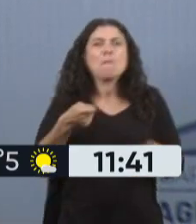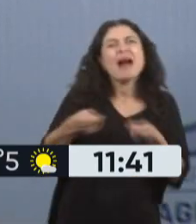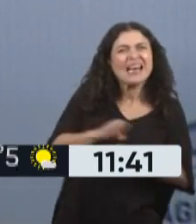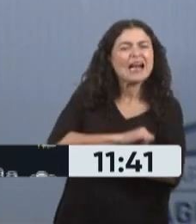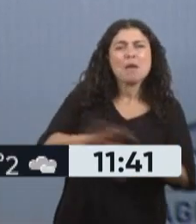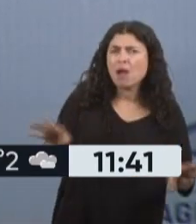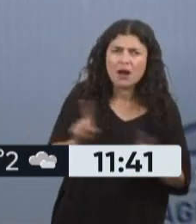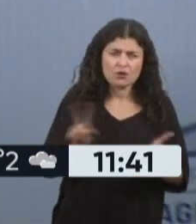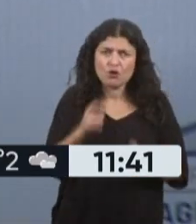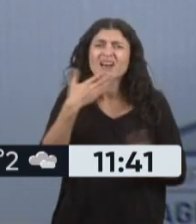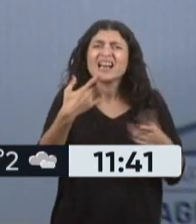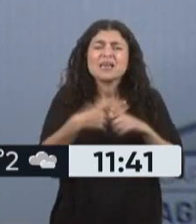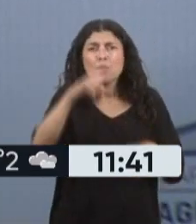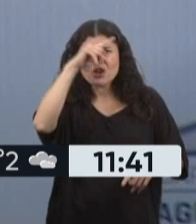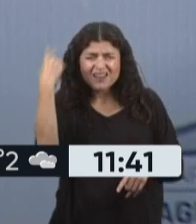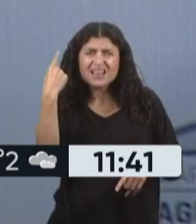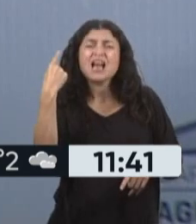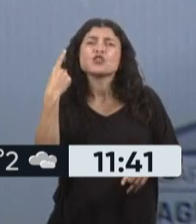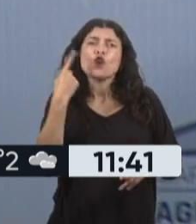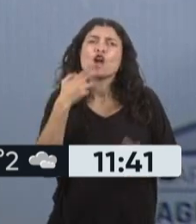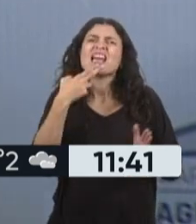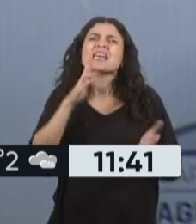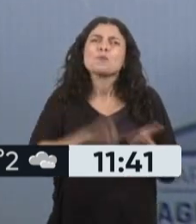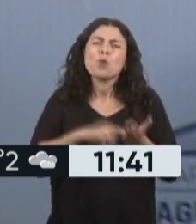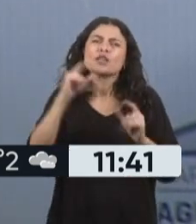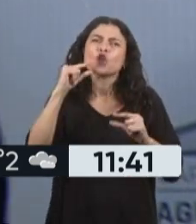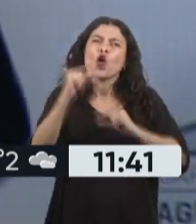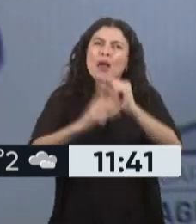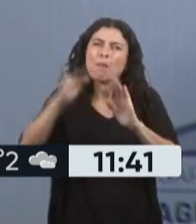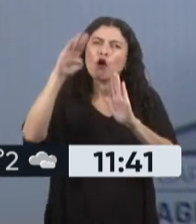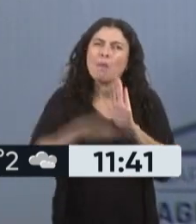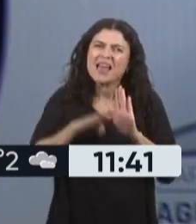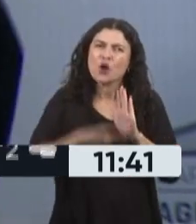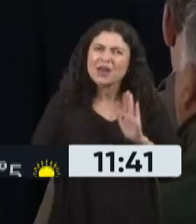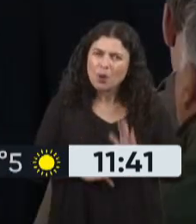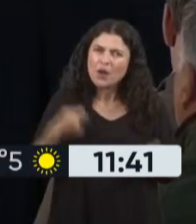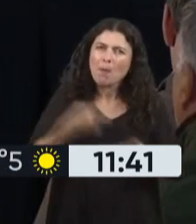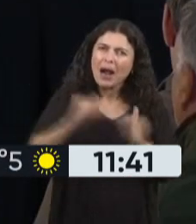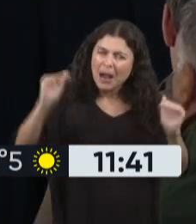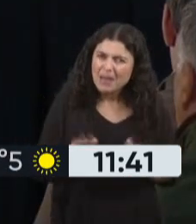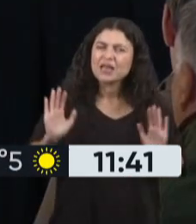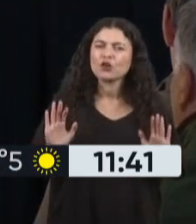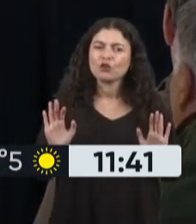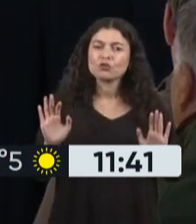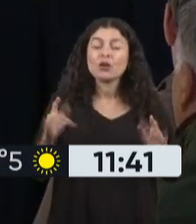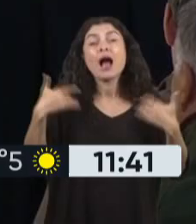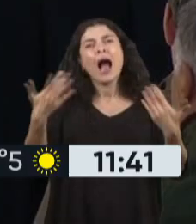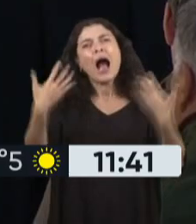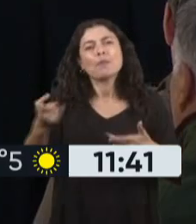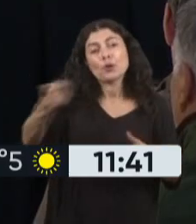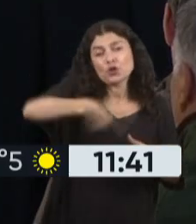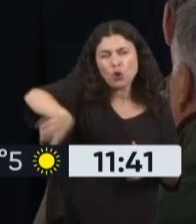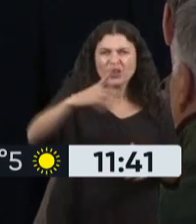hacemos desde Nación. Así que quiero dedicar una reflexión, digamos, que